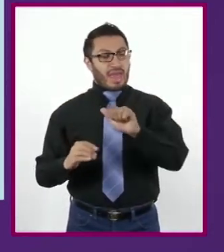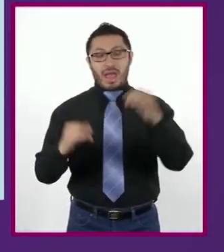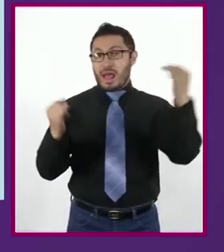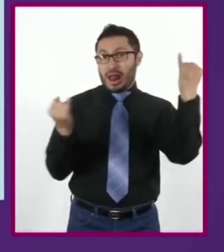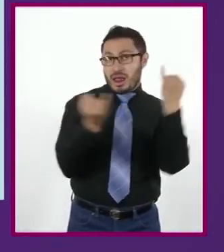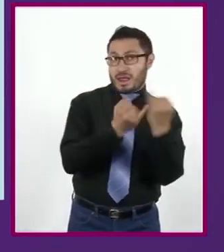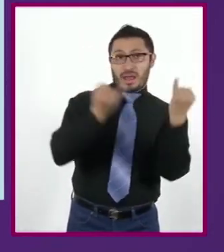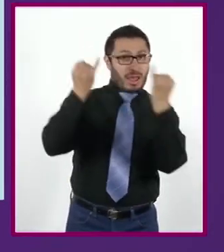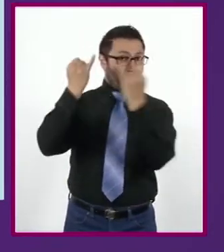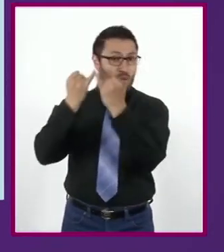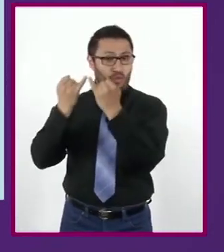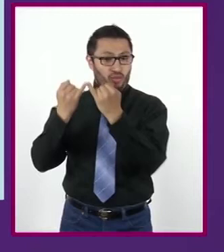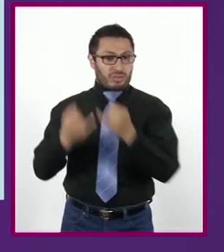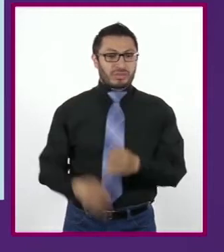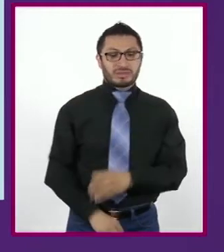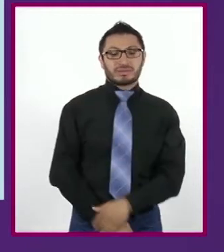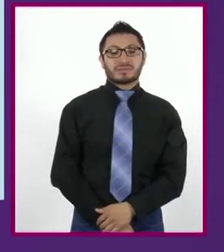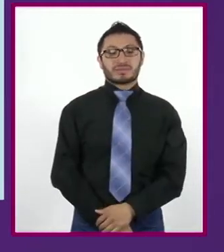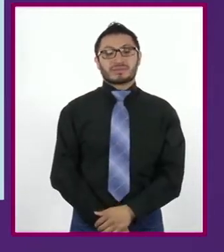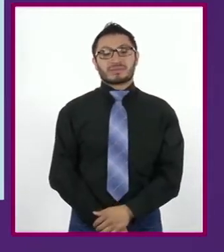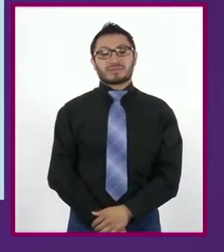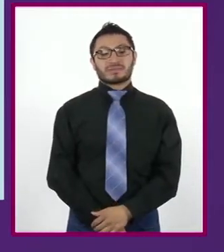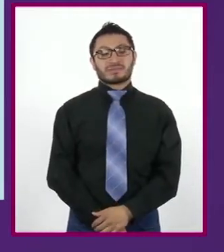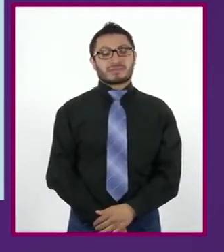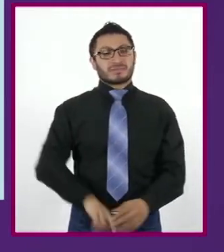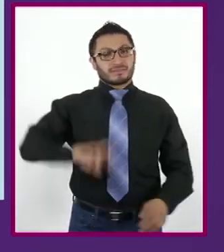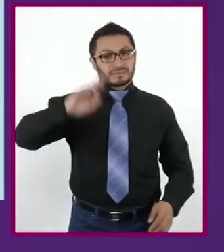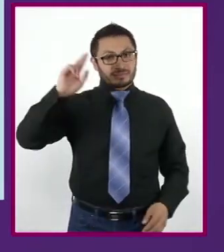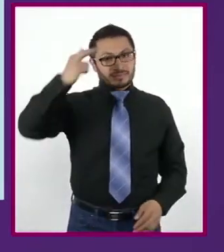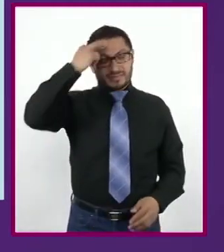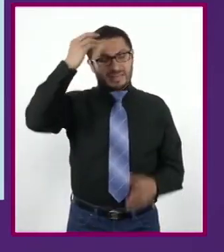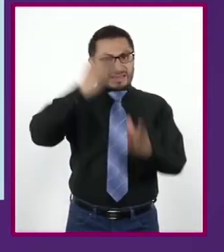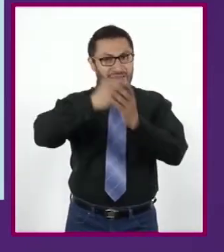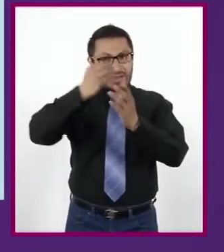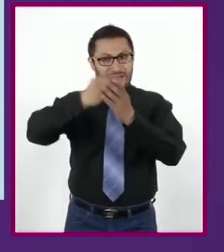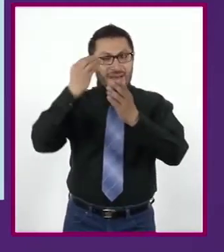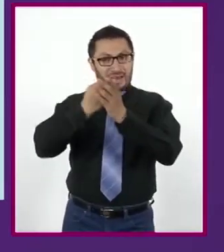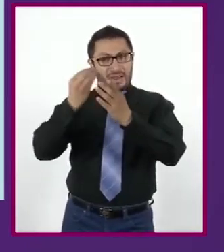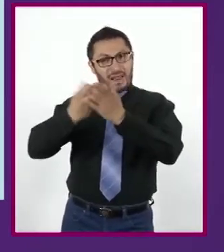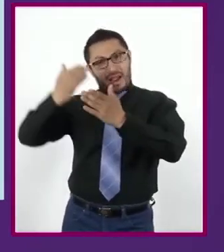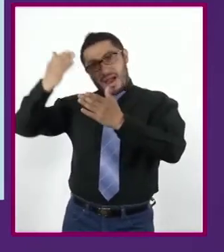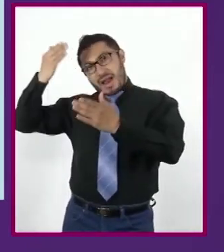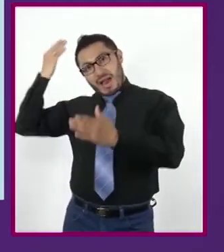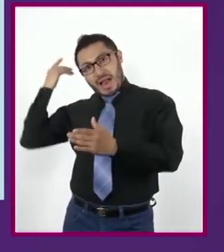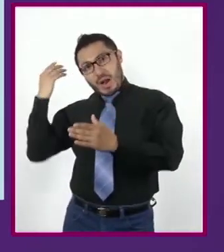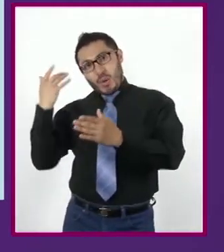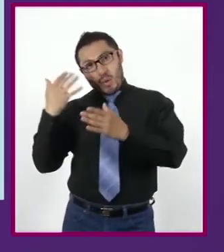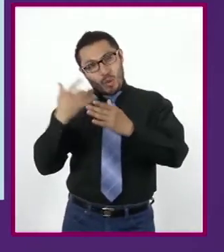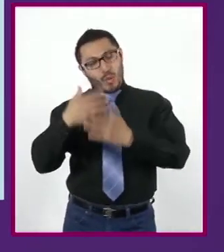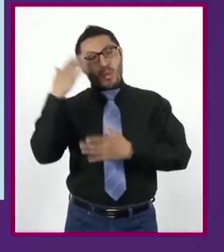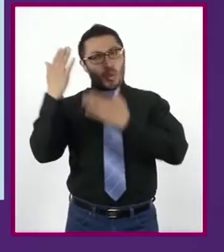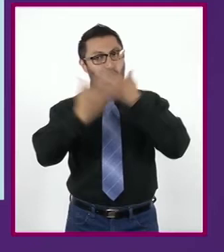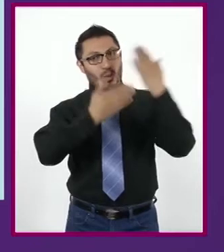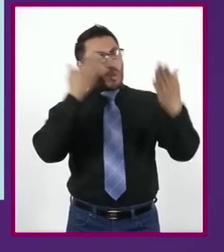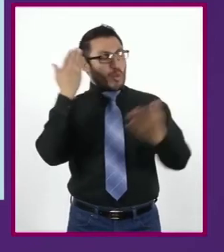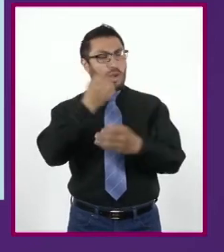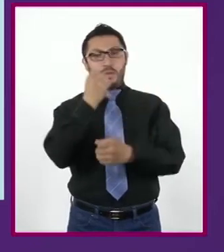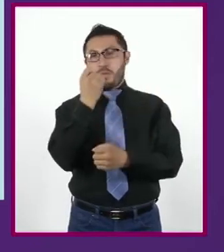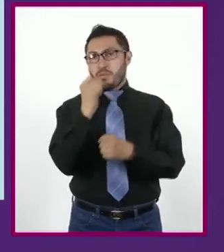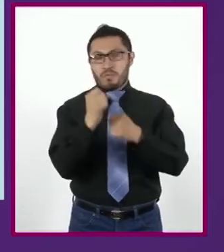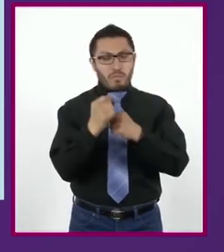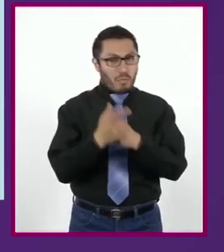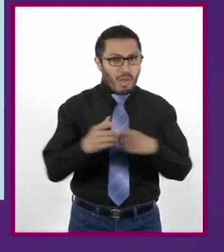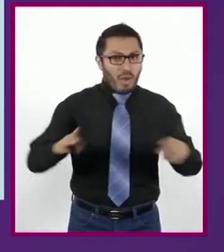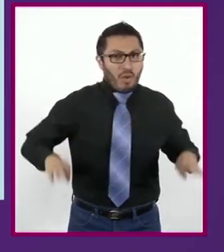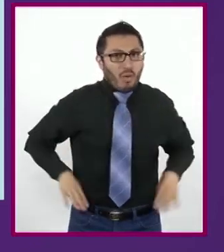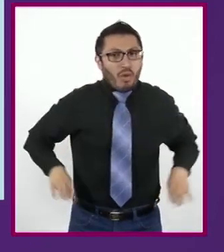congruentes? Recordemos que en sesiones anteriores estudiamos uno de los criterios de